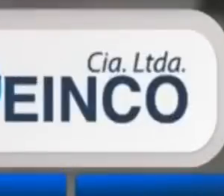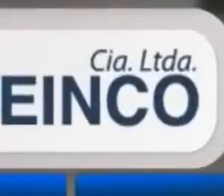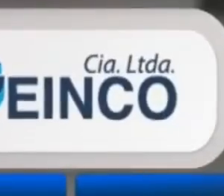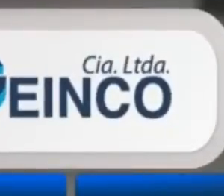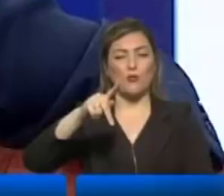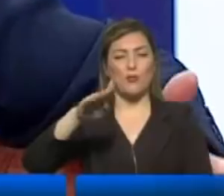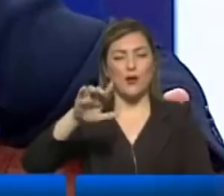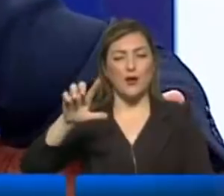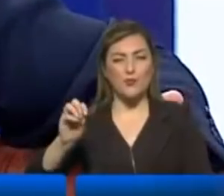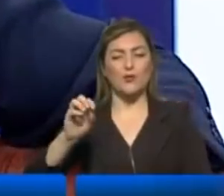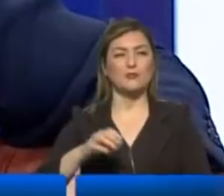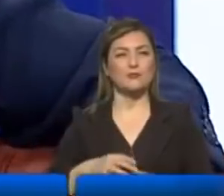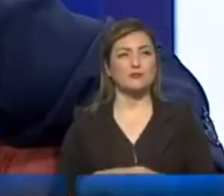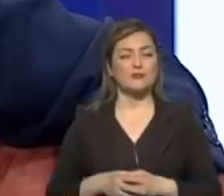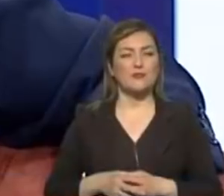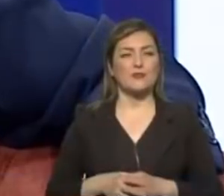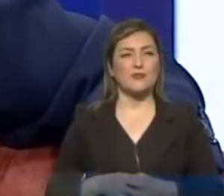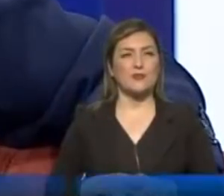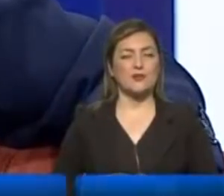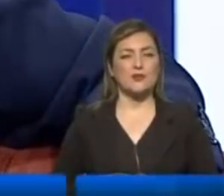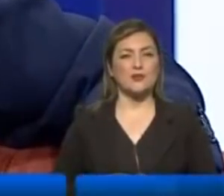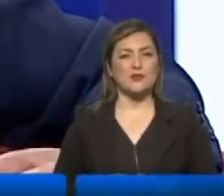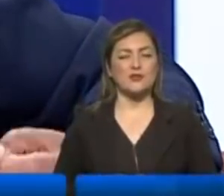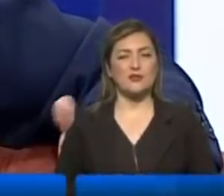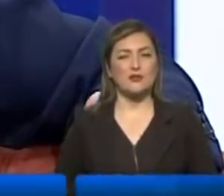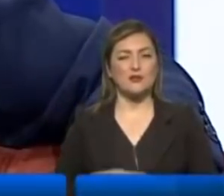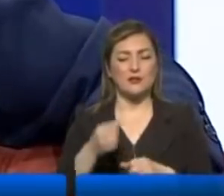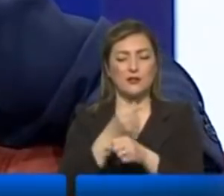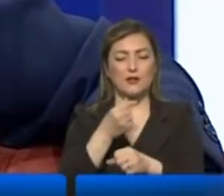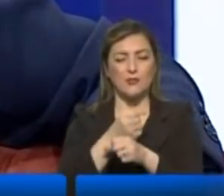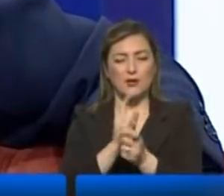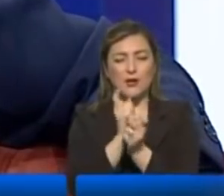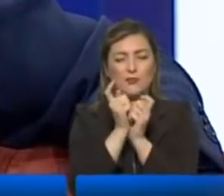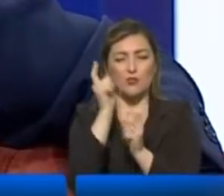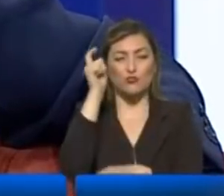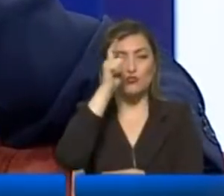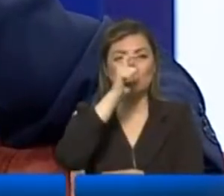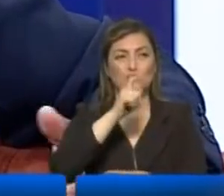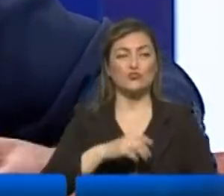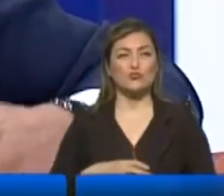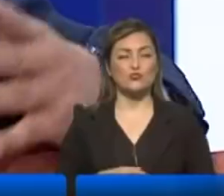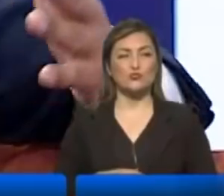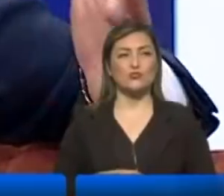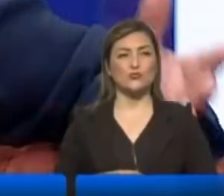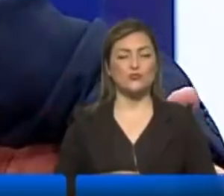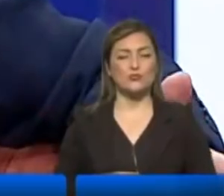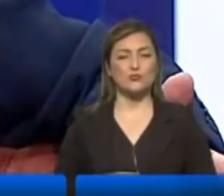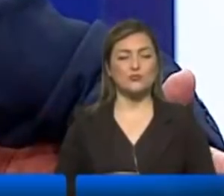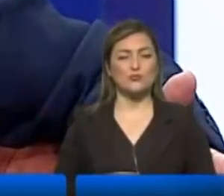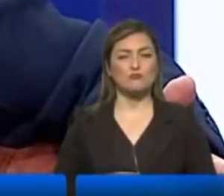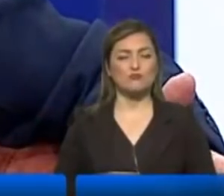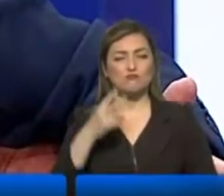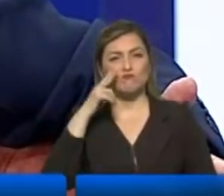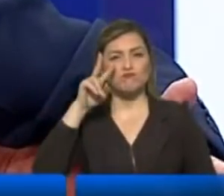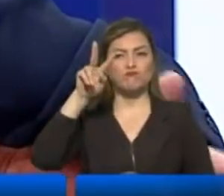de agua potable. Mire, la rotación de los funcionarios es muy compleja. A veces uno se da una visión